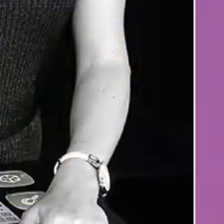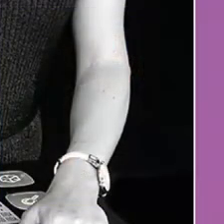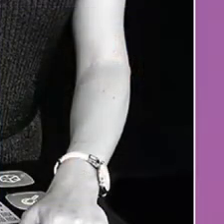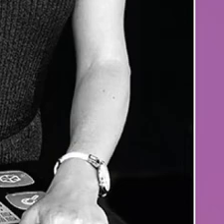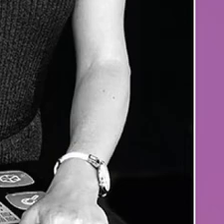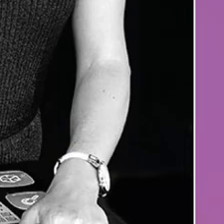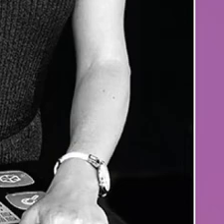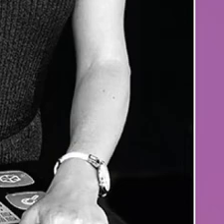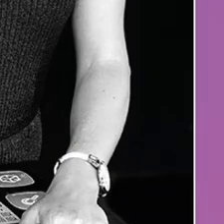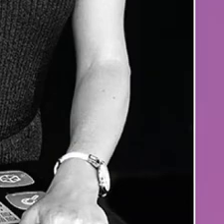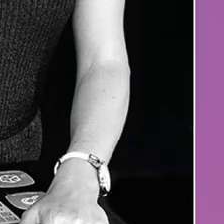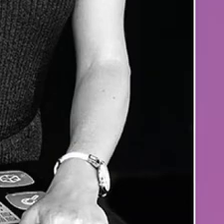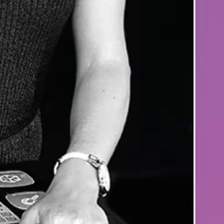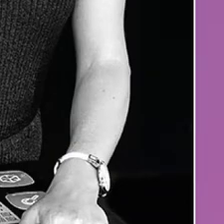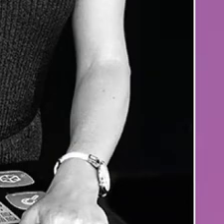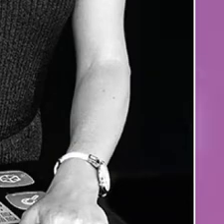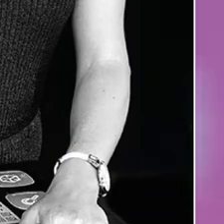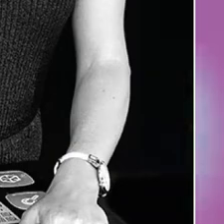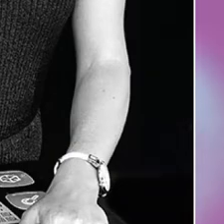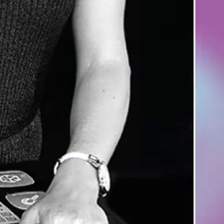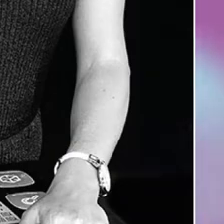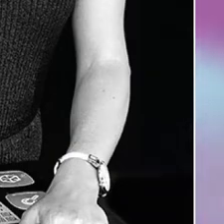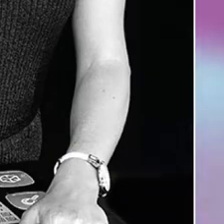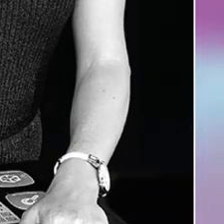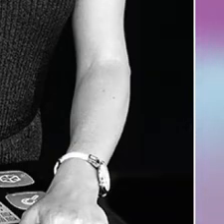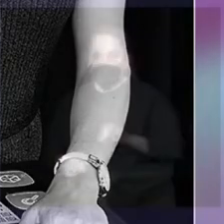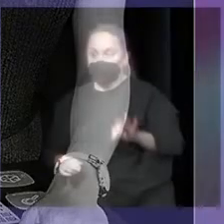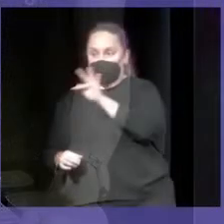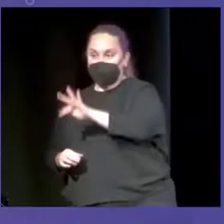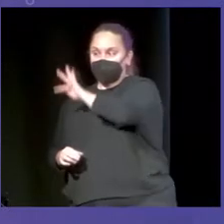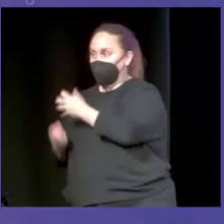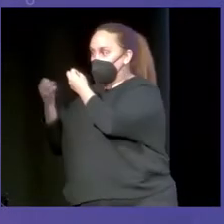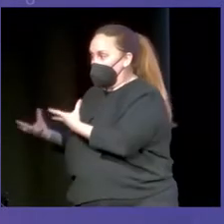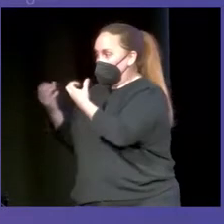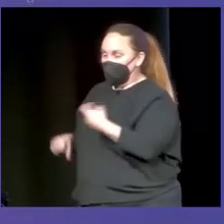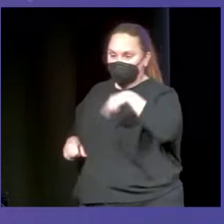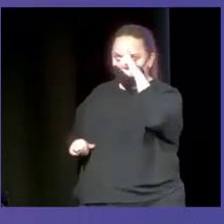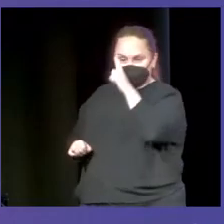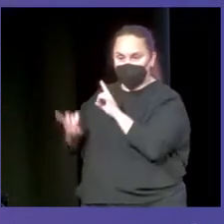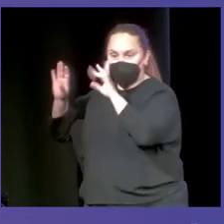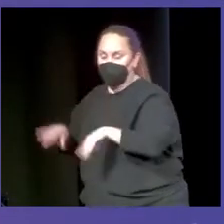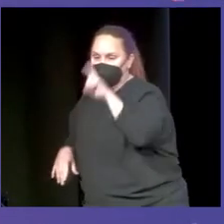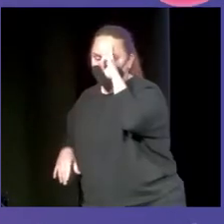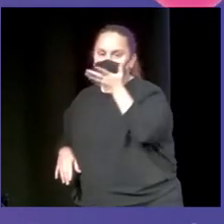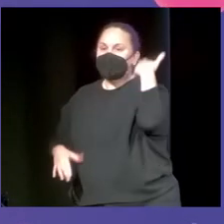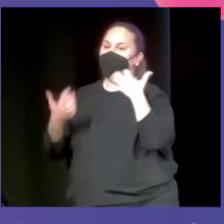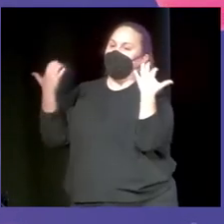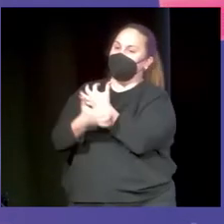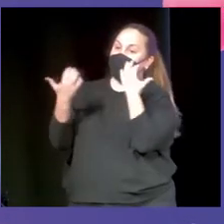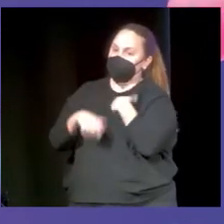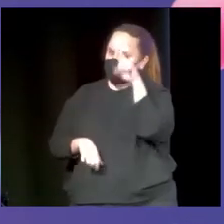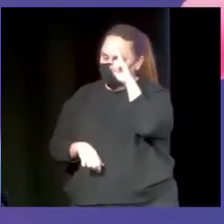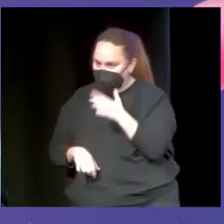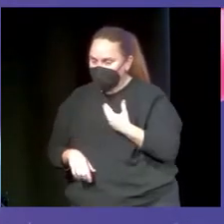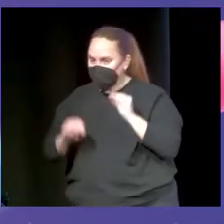qué tal estáis súper bien yo no sé si lo voy a hacer también porque vamos a escuchar un mogollón de risas yo tengo